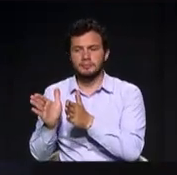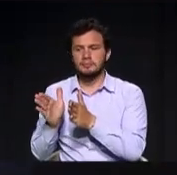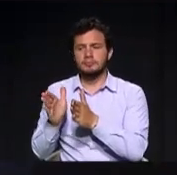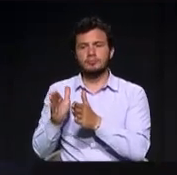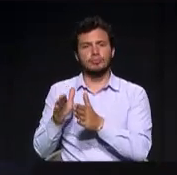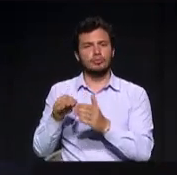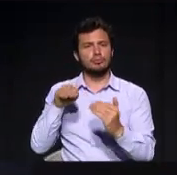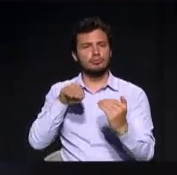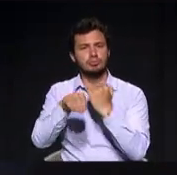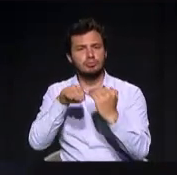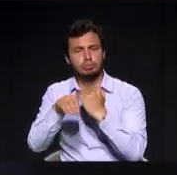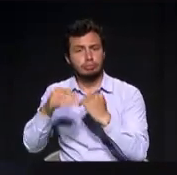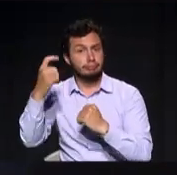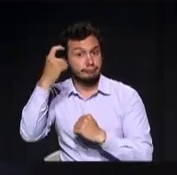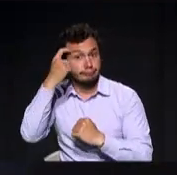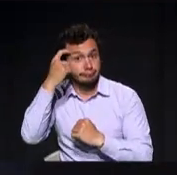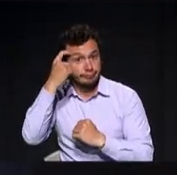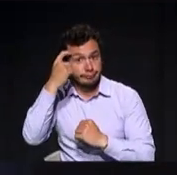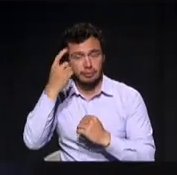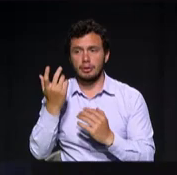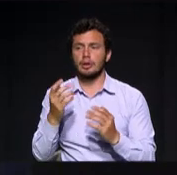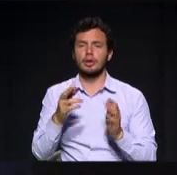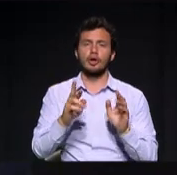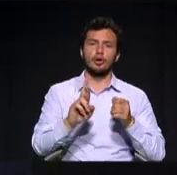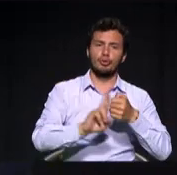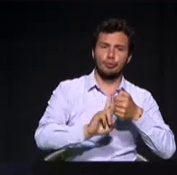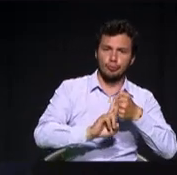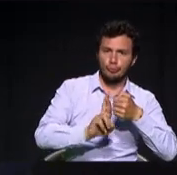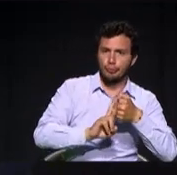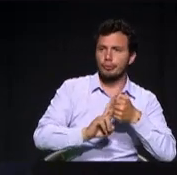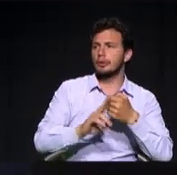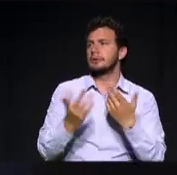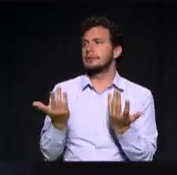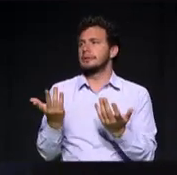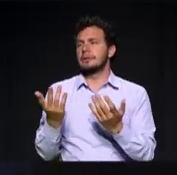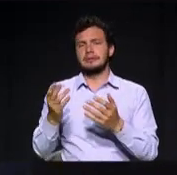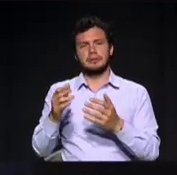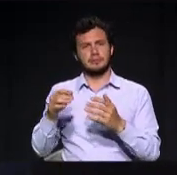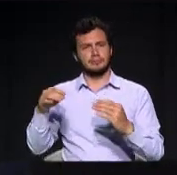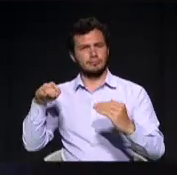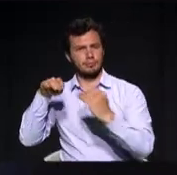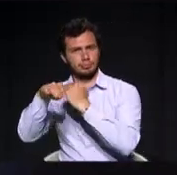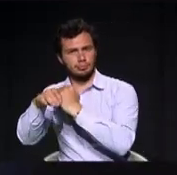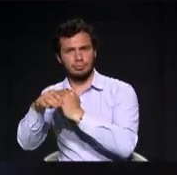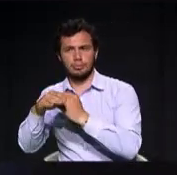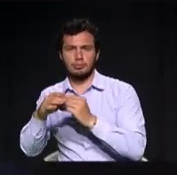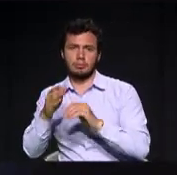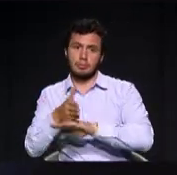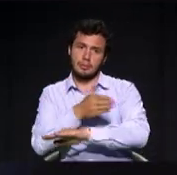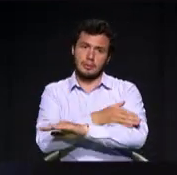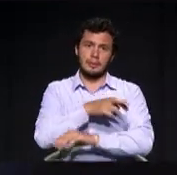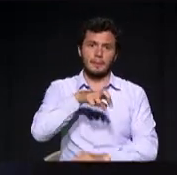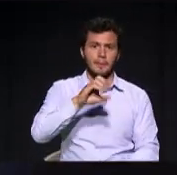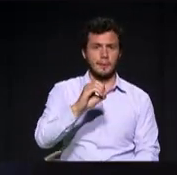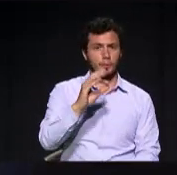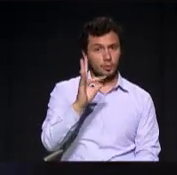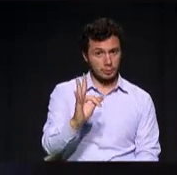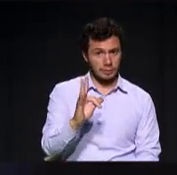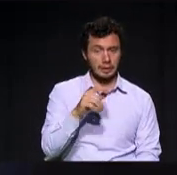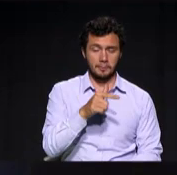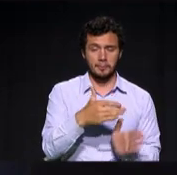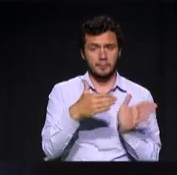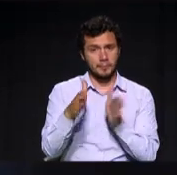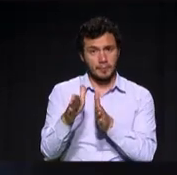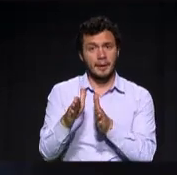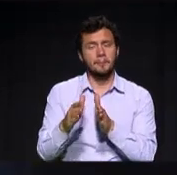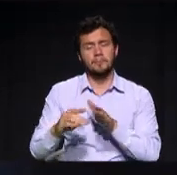rutas intercambios viales de acuerdo con el plan de ordenamiento territorial vamos a aplicar a aplicar el pico y